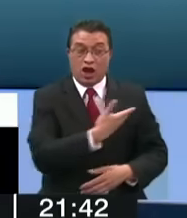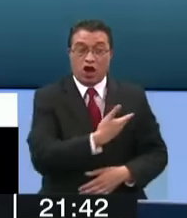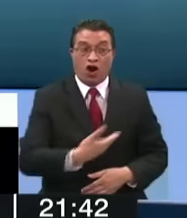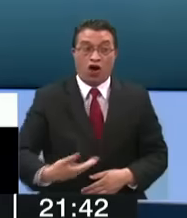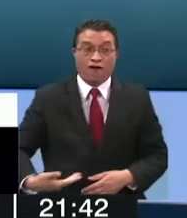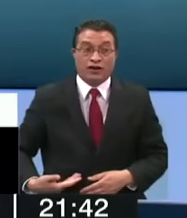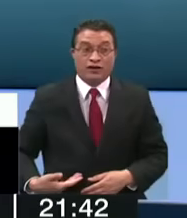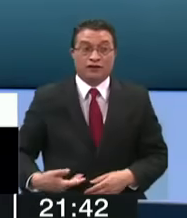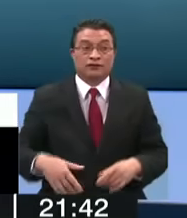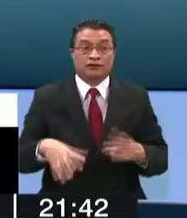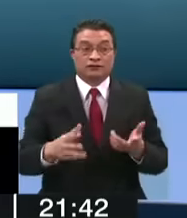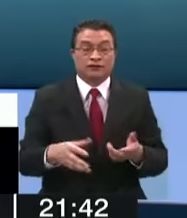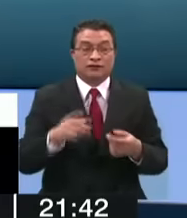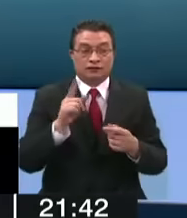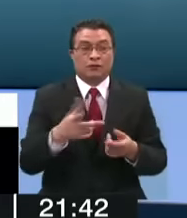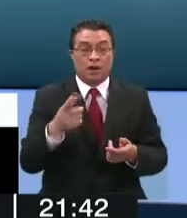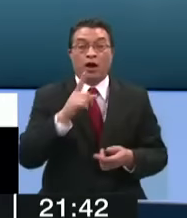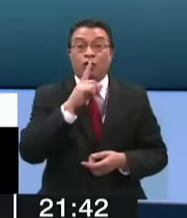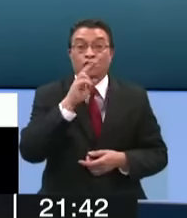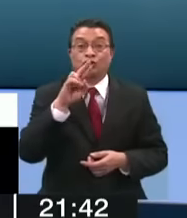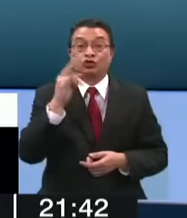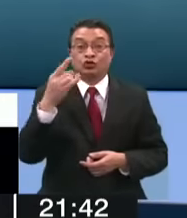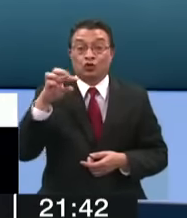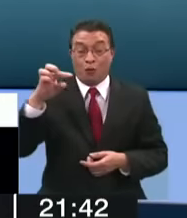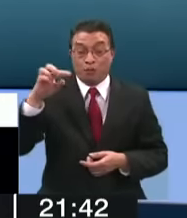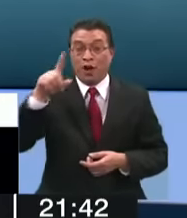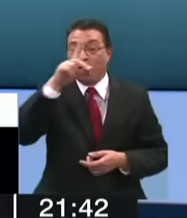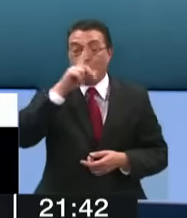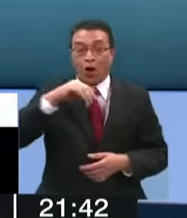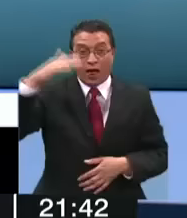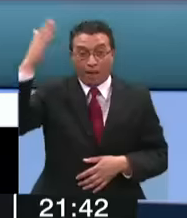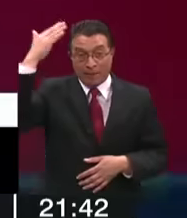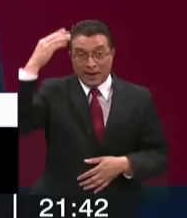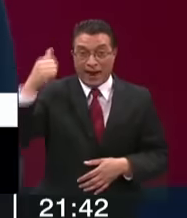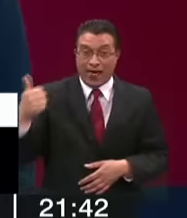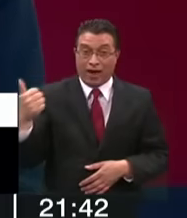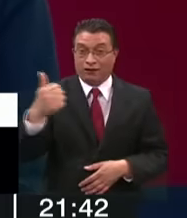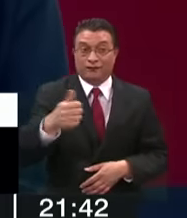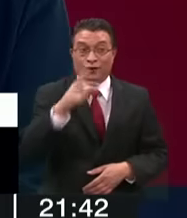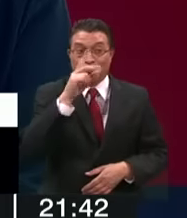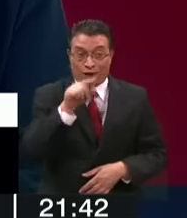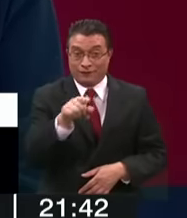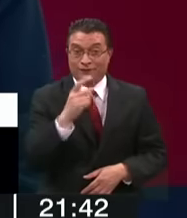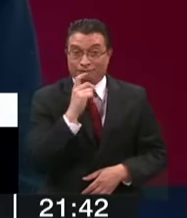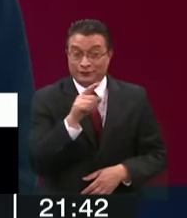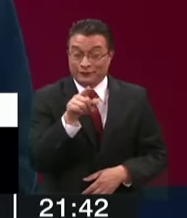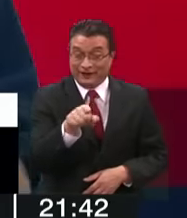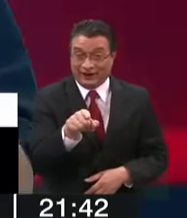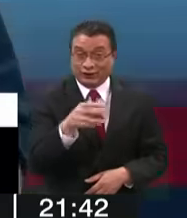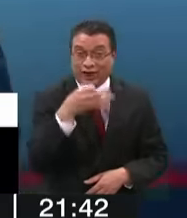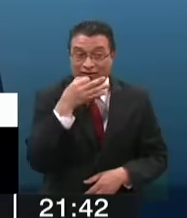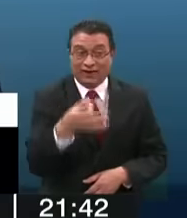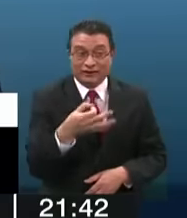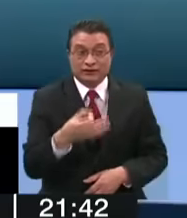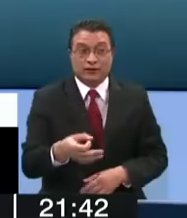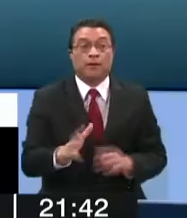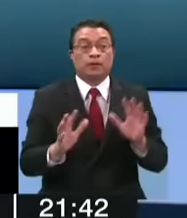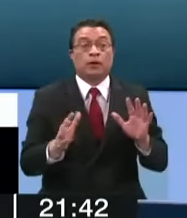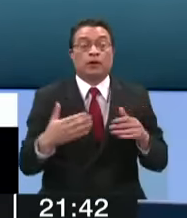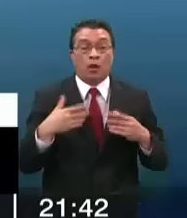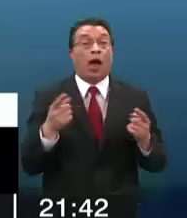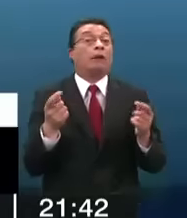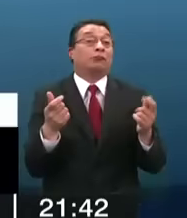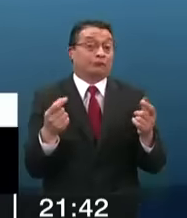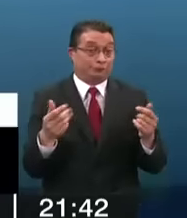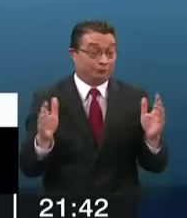además... Trump sería eventualmente Sebastián Piñera, que anunciaría su candidatura oficialmente el 22-25. A eso es lo que usted se está refiriendo. Tiene ciertas